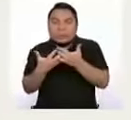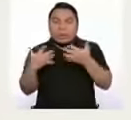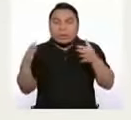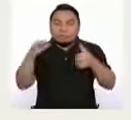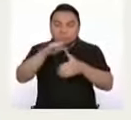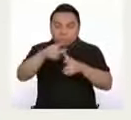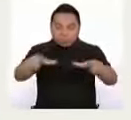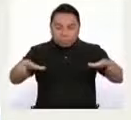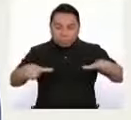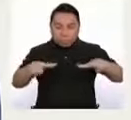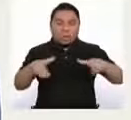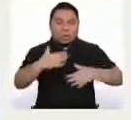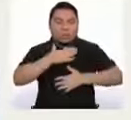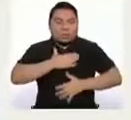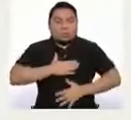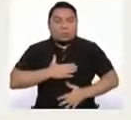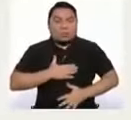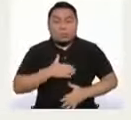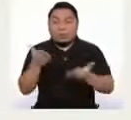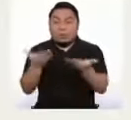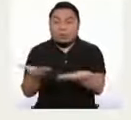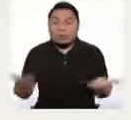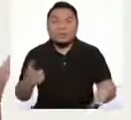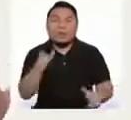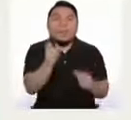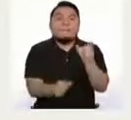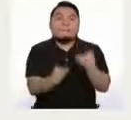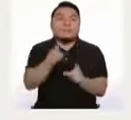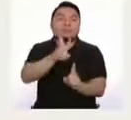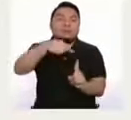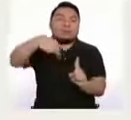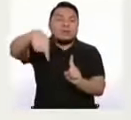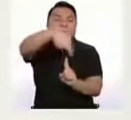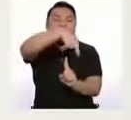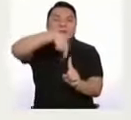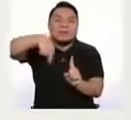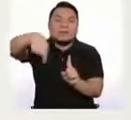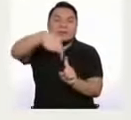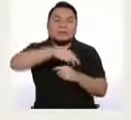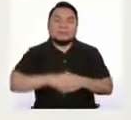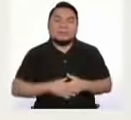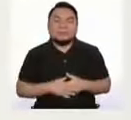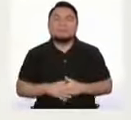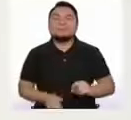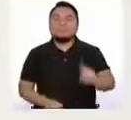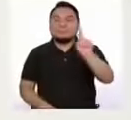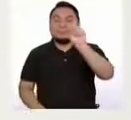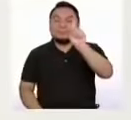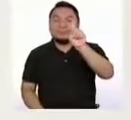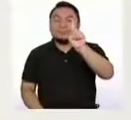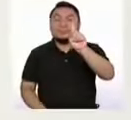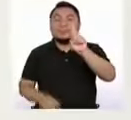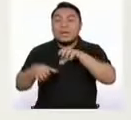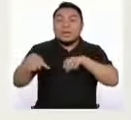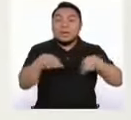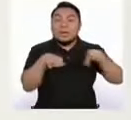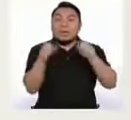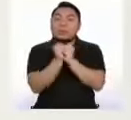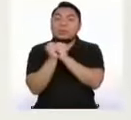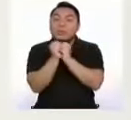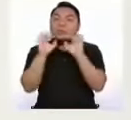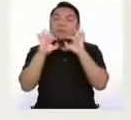espacio. Entre los objetos y las personas que están en su entorno. 1. Elaborar junto a su